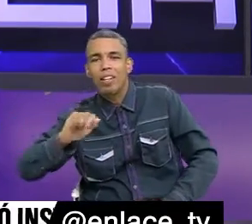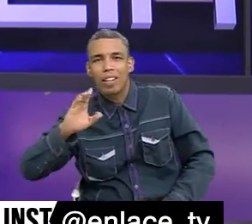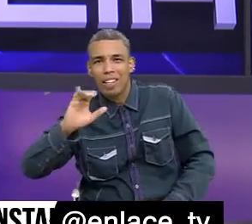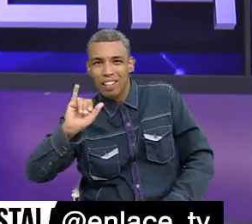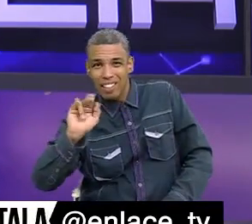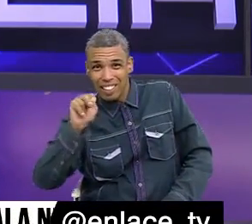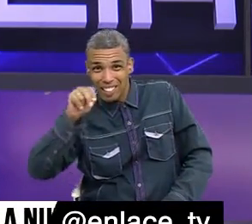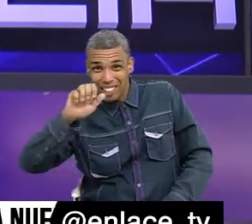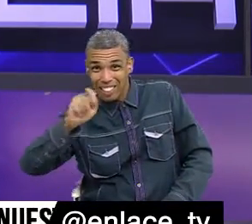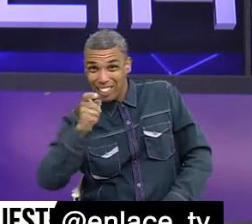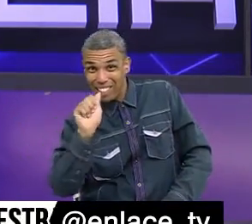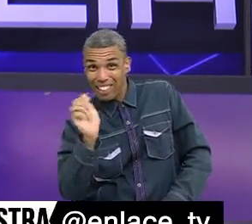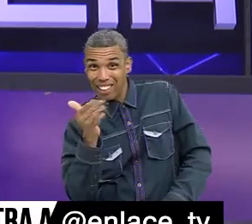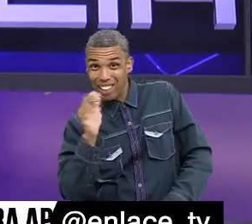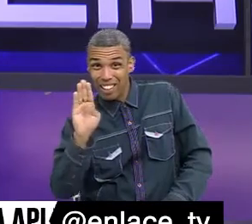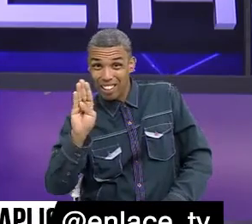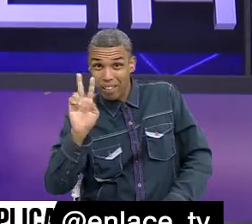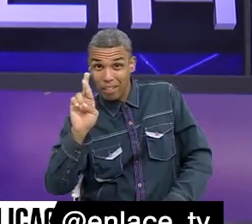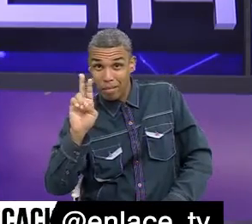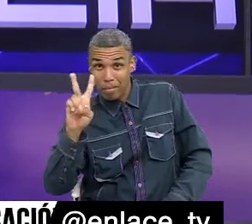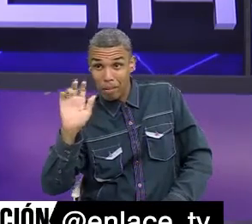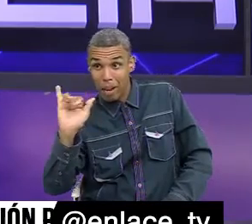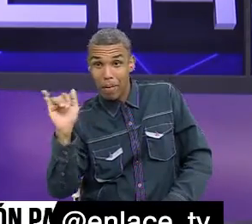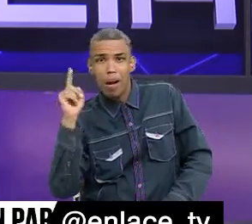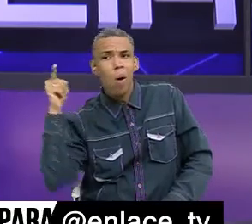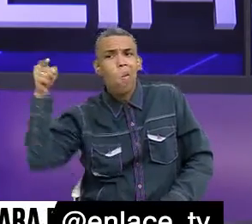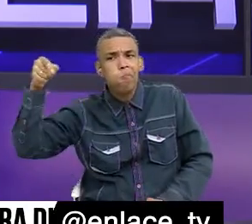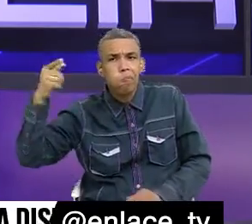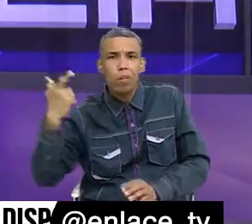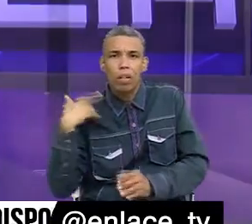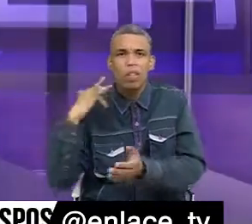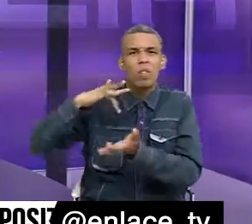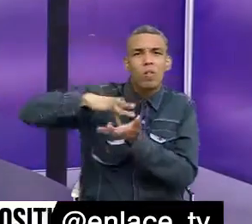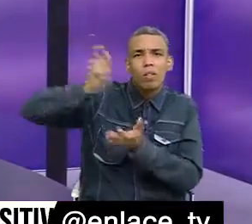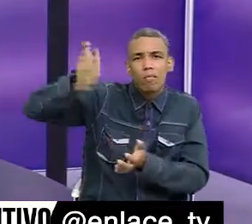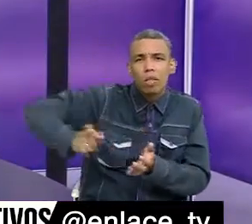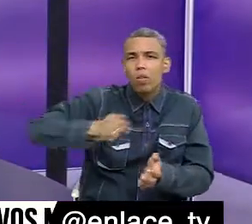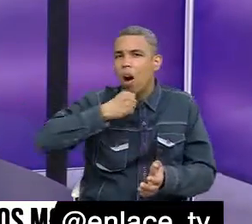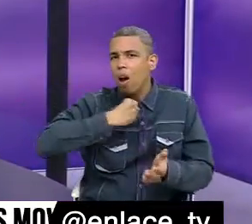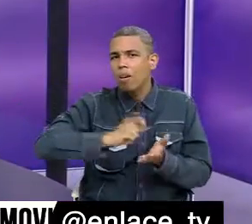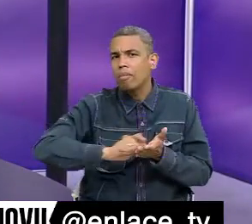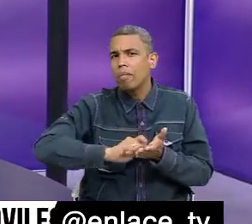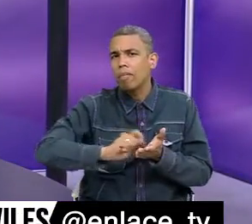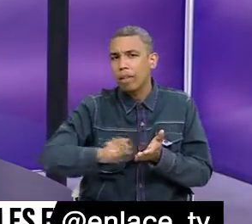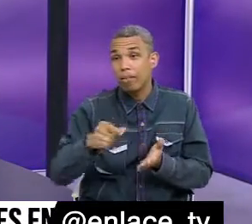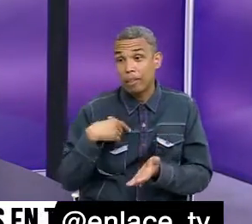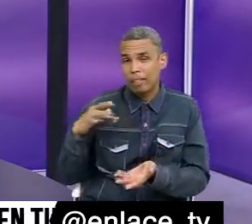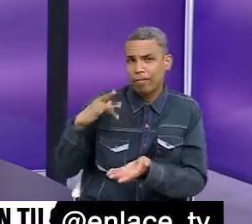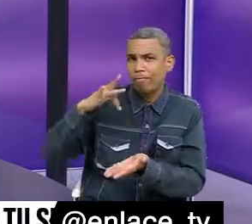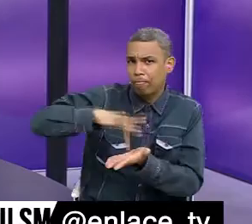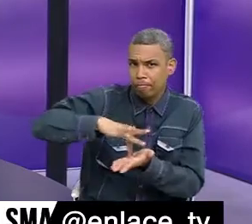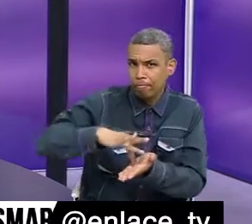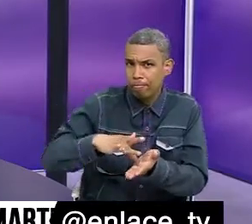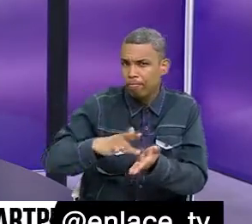allí está nuestra periodista Neila Cosio para ampliarnos esta información. Saludo a Neila desde el lugar de la información. Neila,